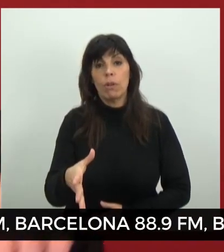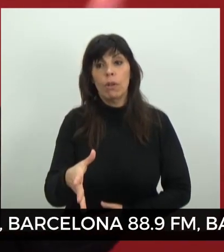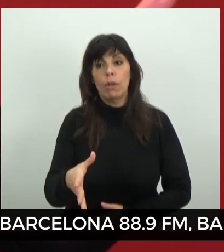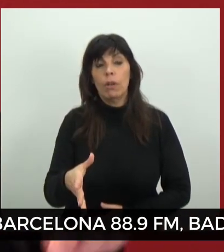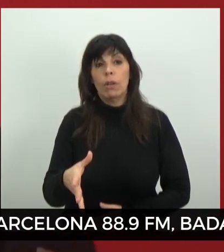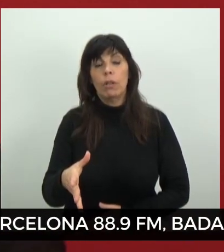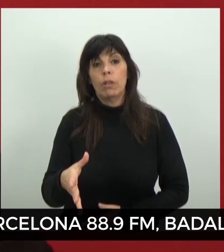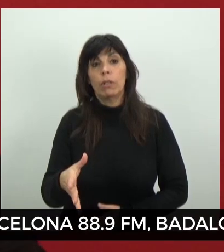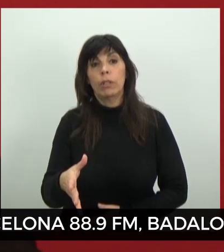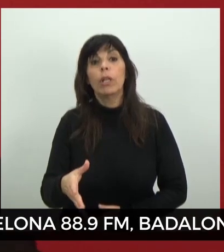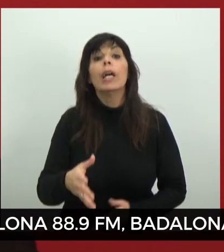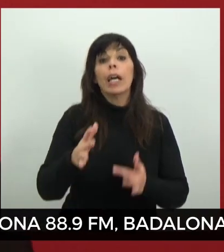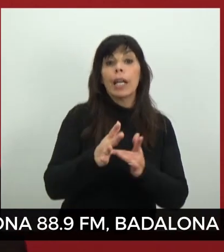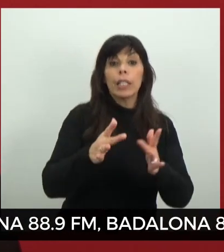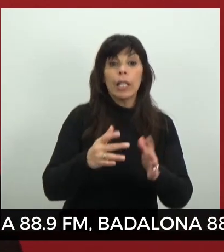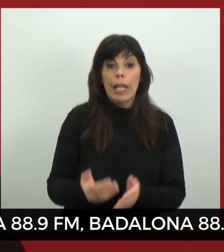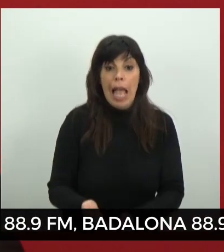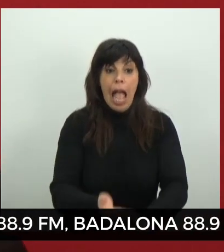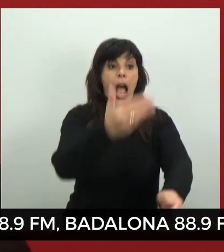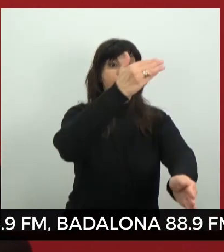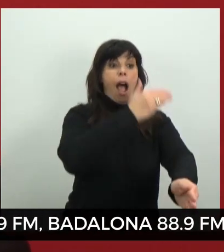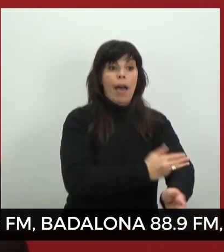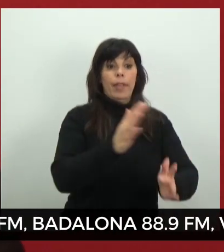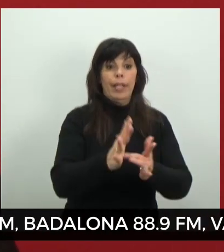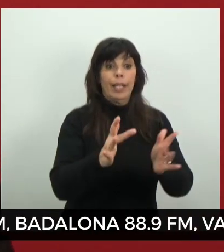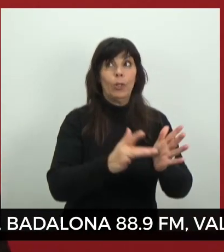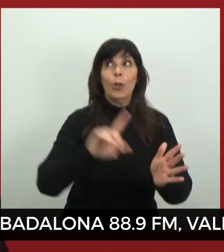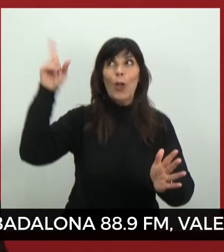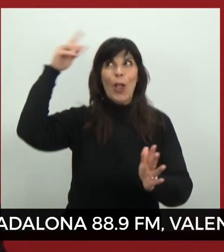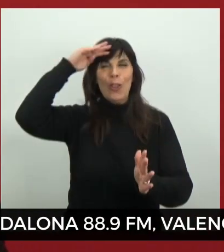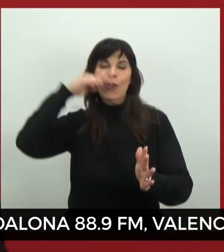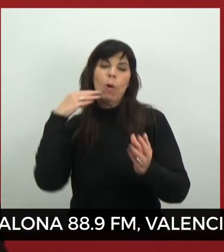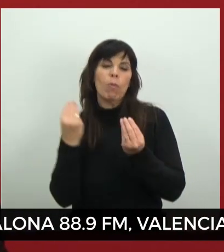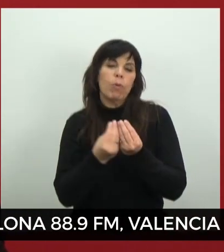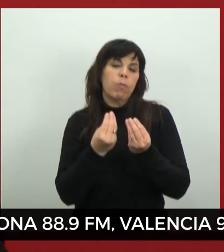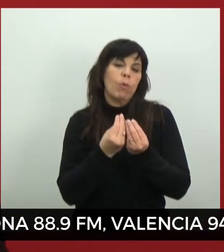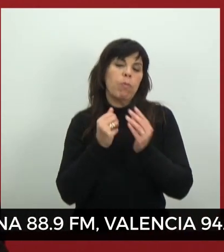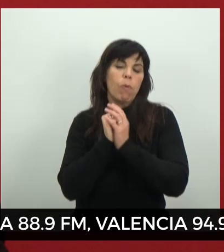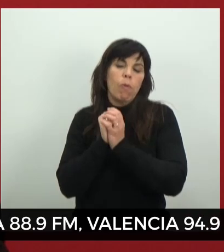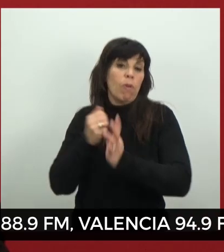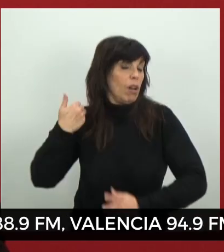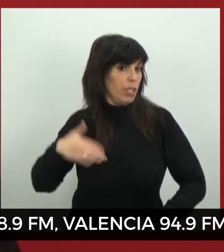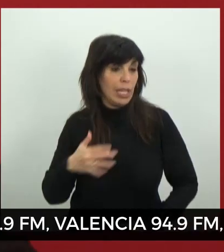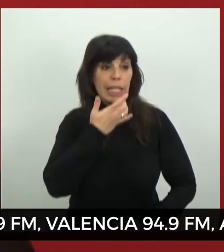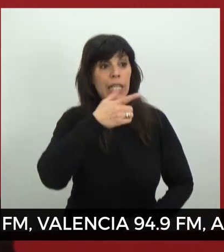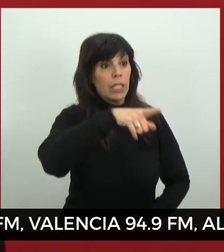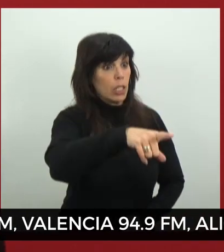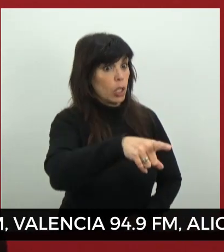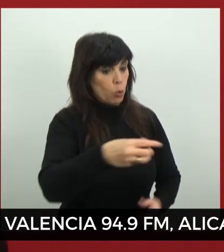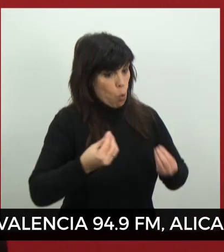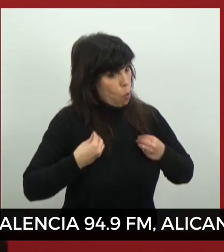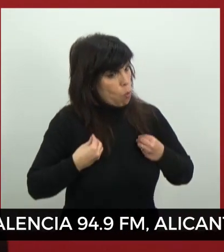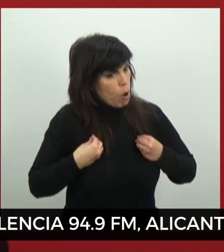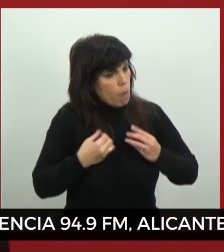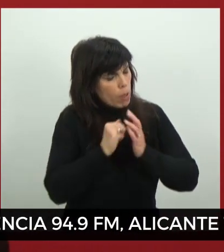había orado con el Padre. Cuando tú eres una persona que tiene una vida de oración profunda, y viene un